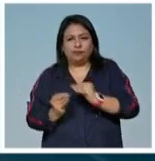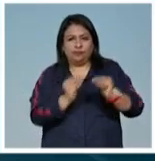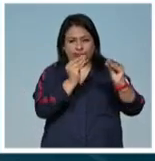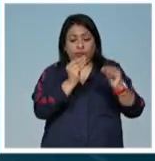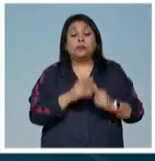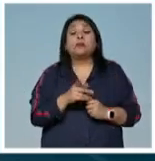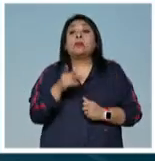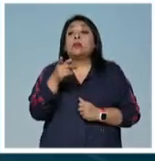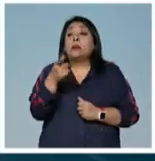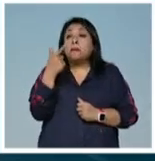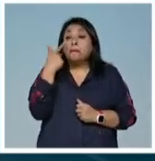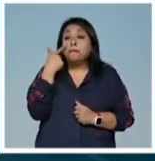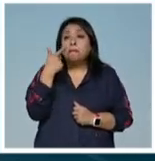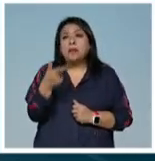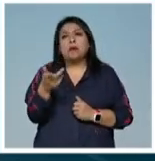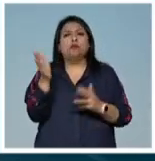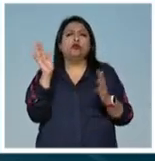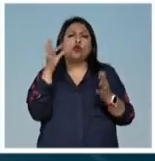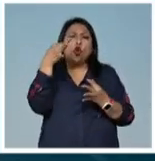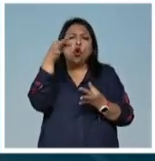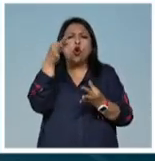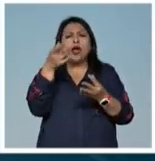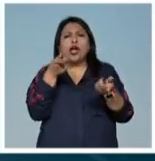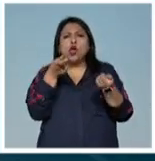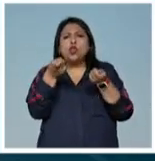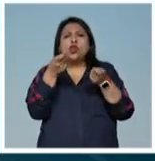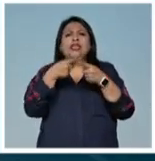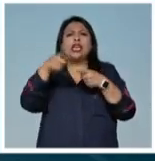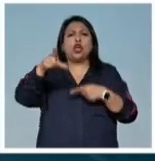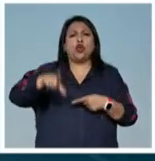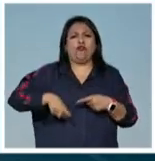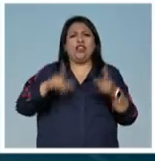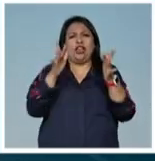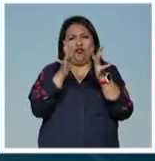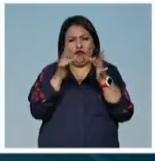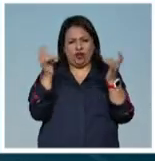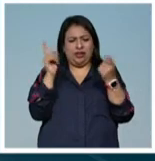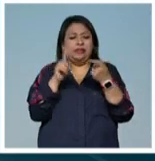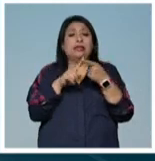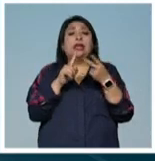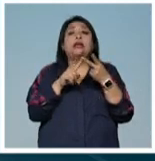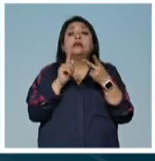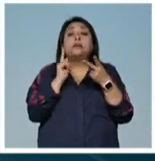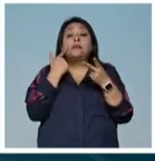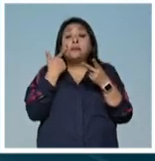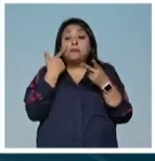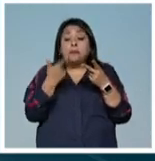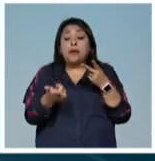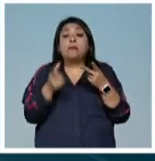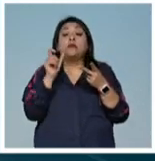encontramos hojas de control del gobierno francés, nos encontramos también